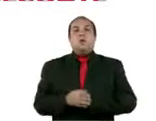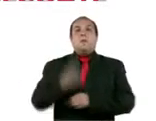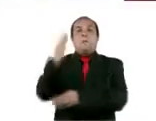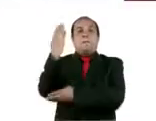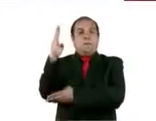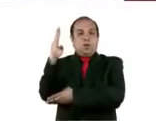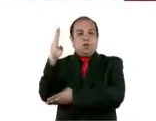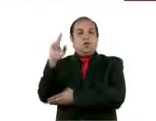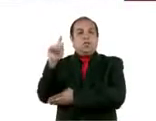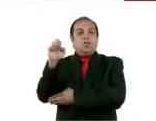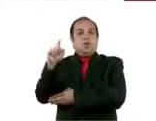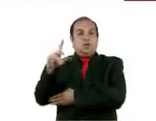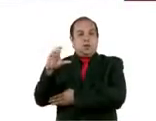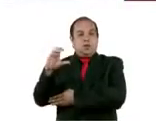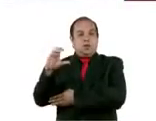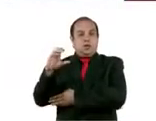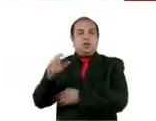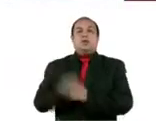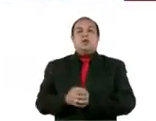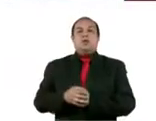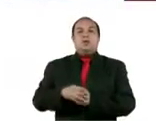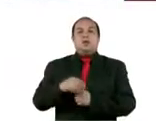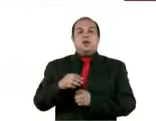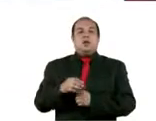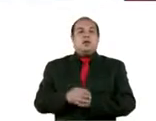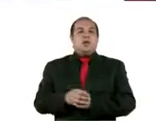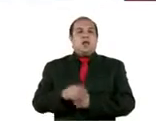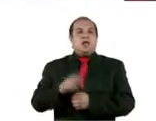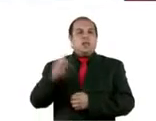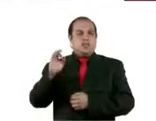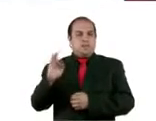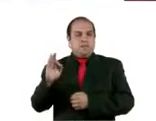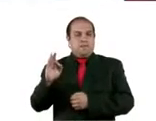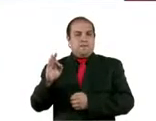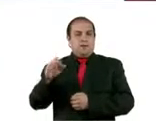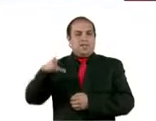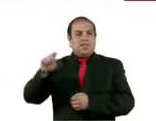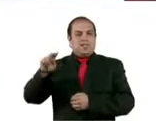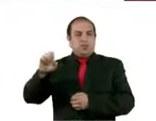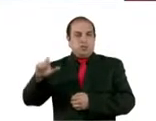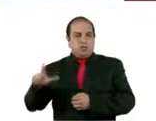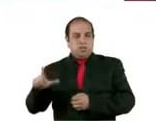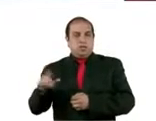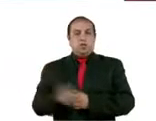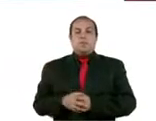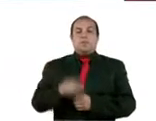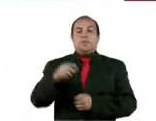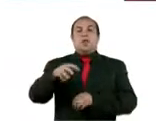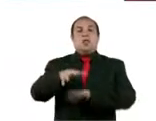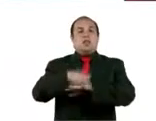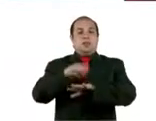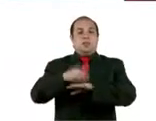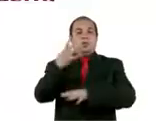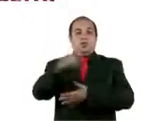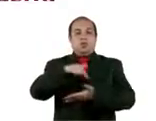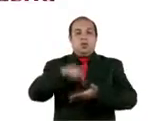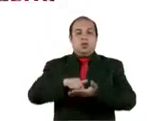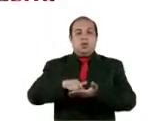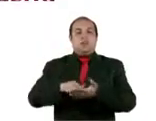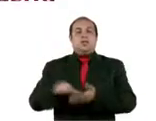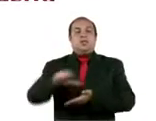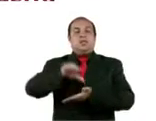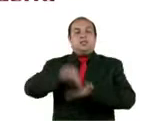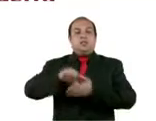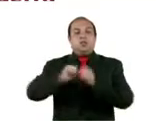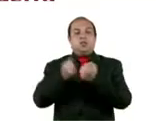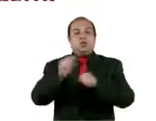DIF Quetzalcoatl. En Tlalpan vamos a tener 4 sedes, que va a ser el Centro Social Belvedere, el DIF Miguel